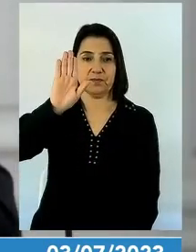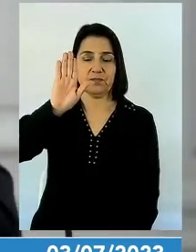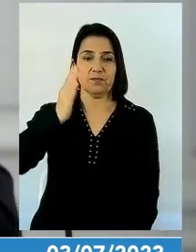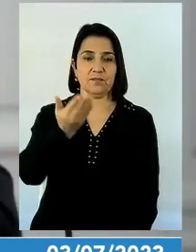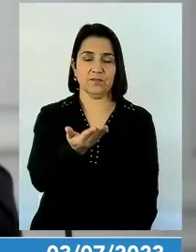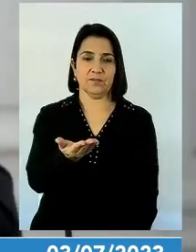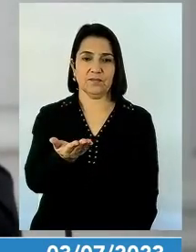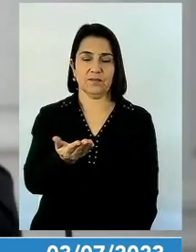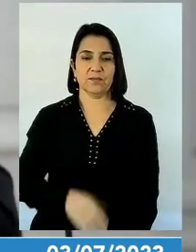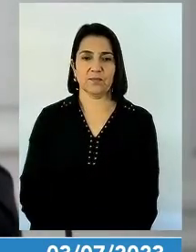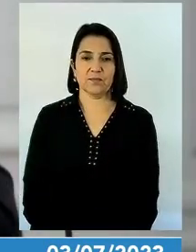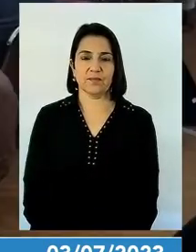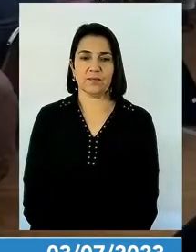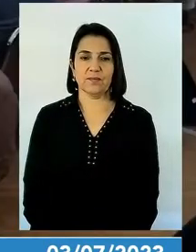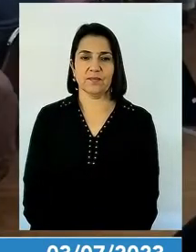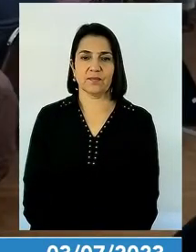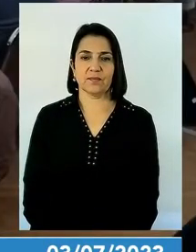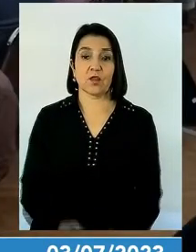Ofrezco la palabra.